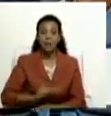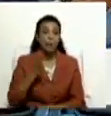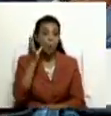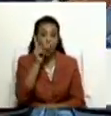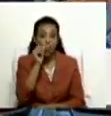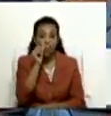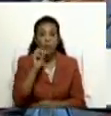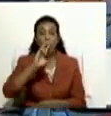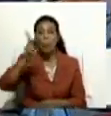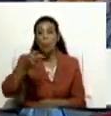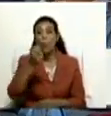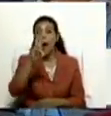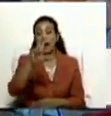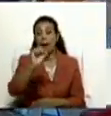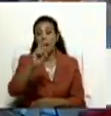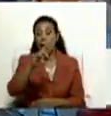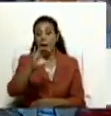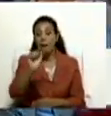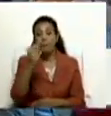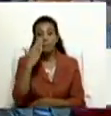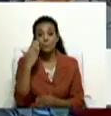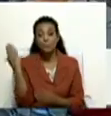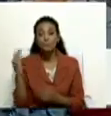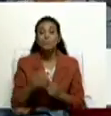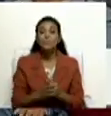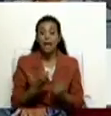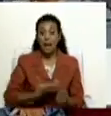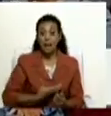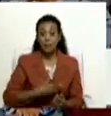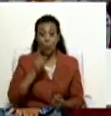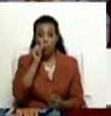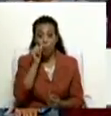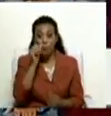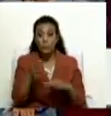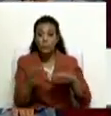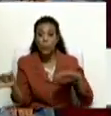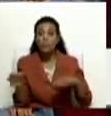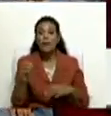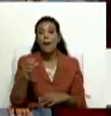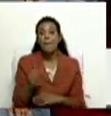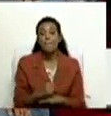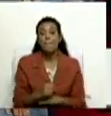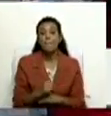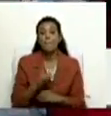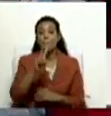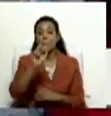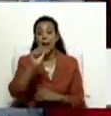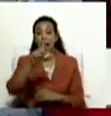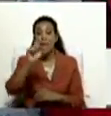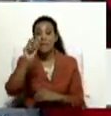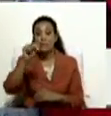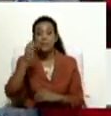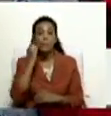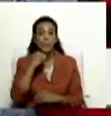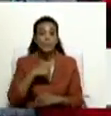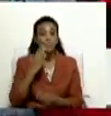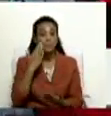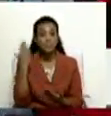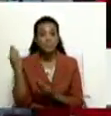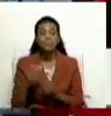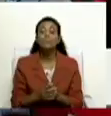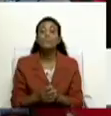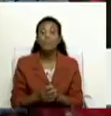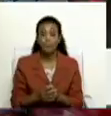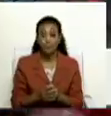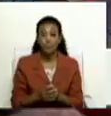municipio guacara Johan Castañeda al alcalde del municipio Valencia Julio fuenmayor al alcalde